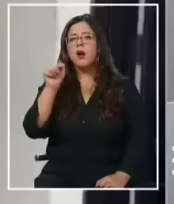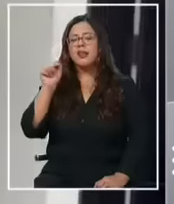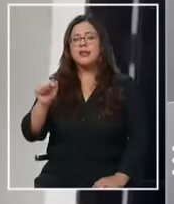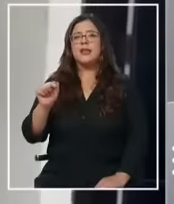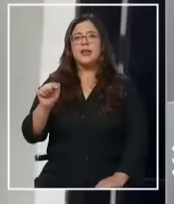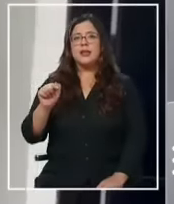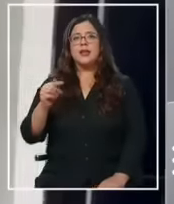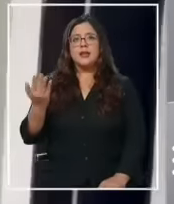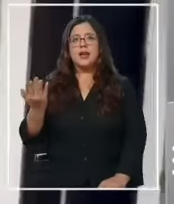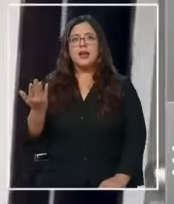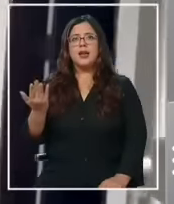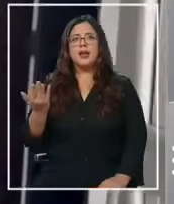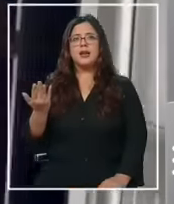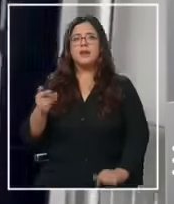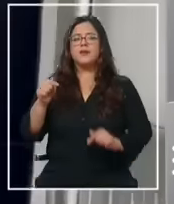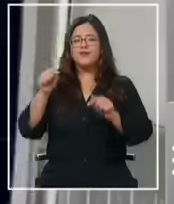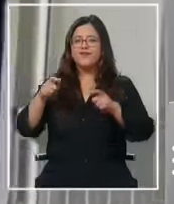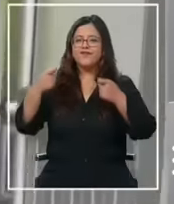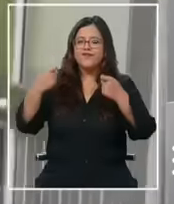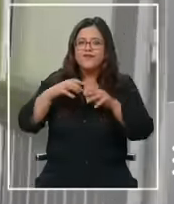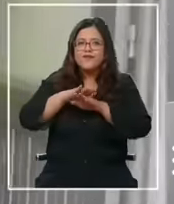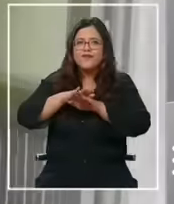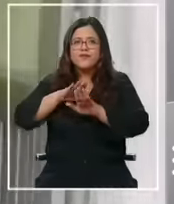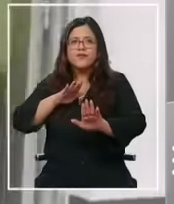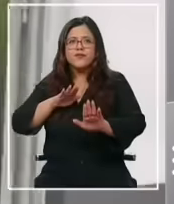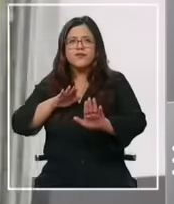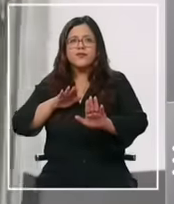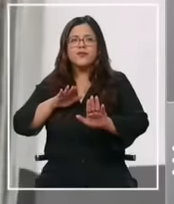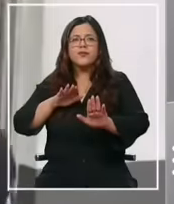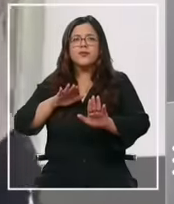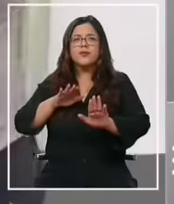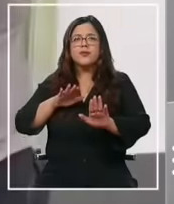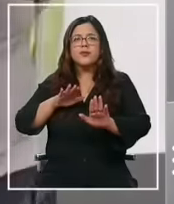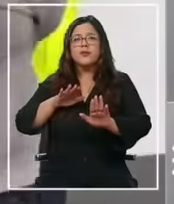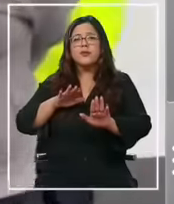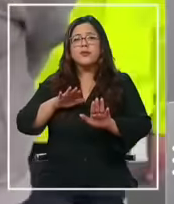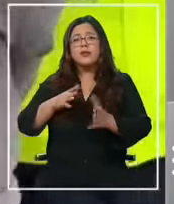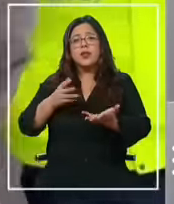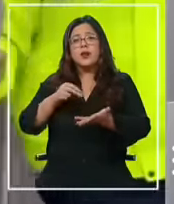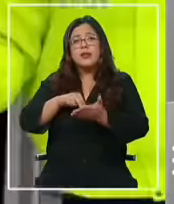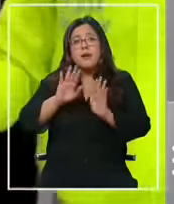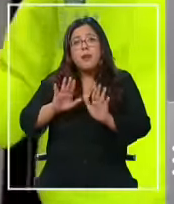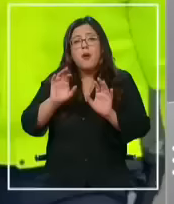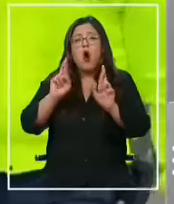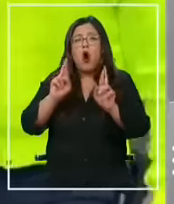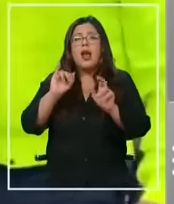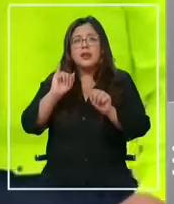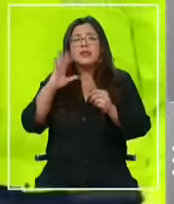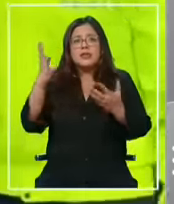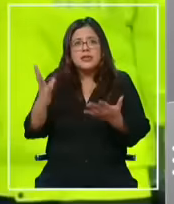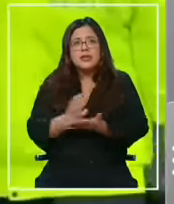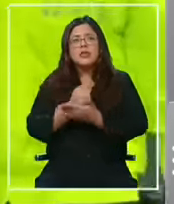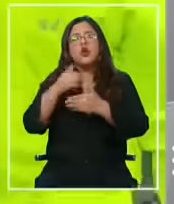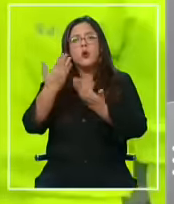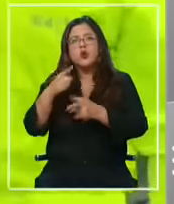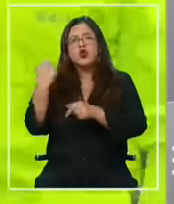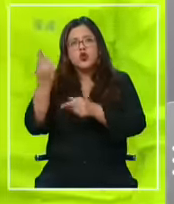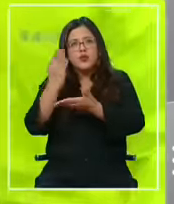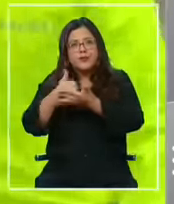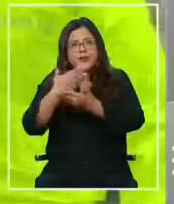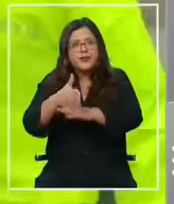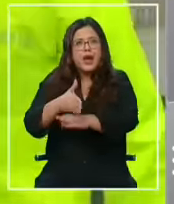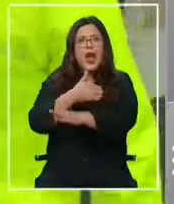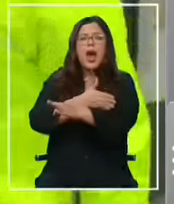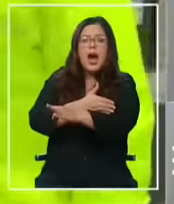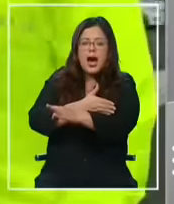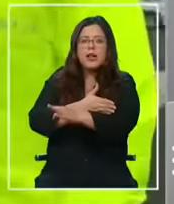forma, por más que tratamos de evitarlo, esperábamos que sí, que pudiera tener éxito en eso. Por eso nos adelantamos y empezamos de